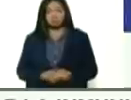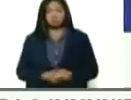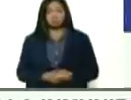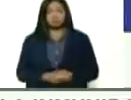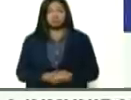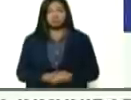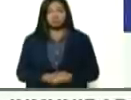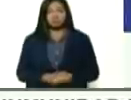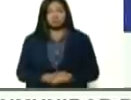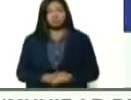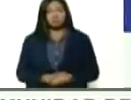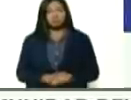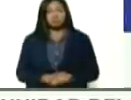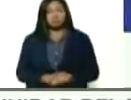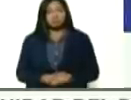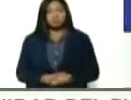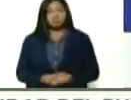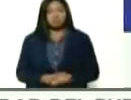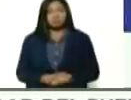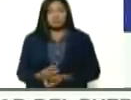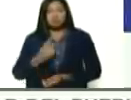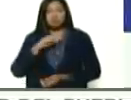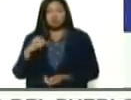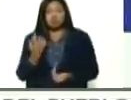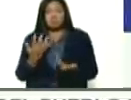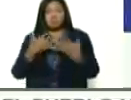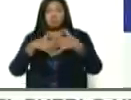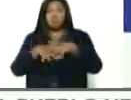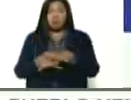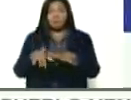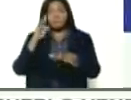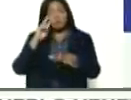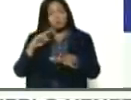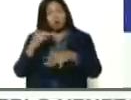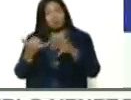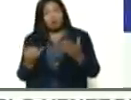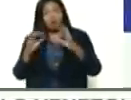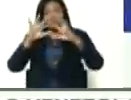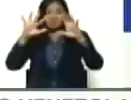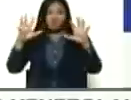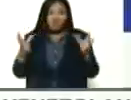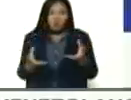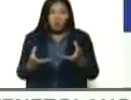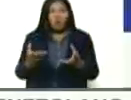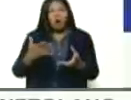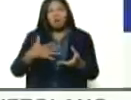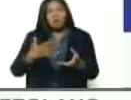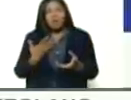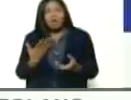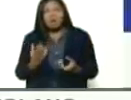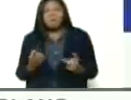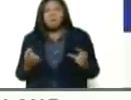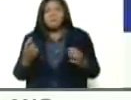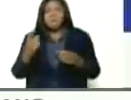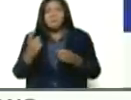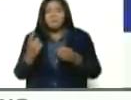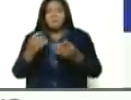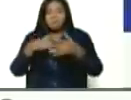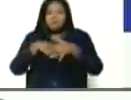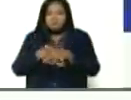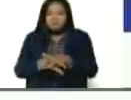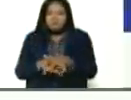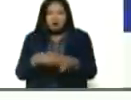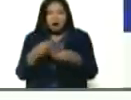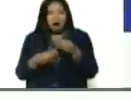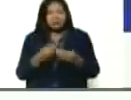si uno combina en medio de un clima de pandemia uno puede combinar cuando